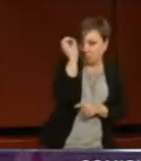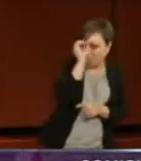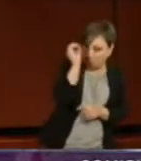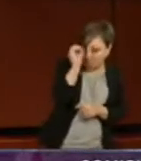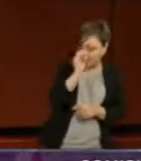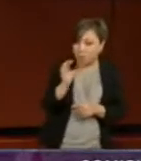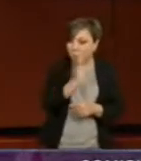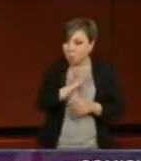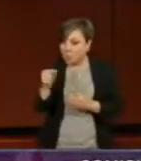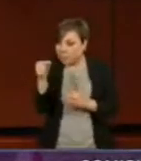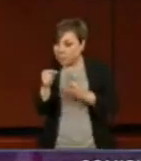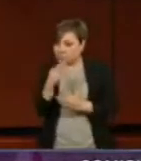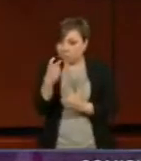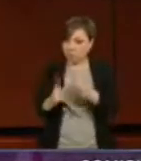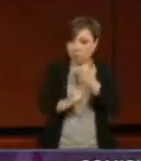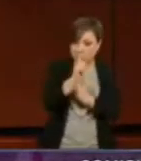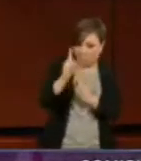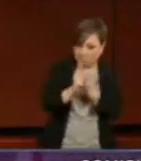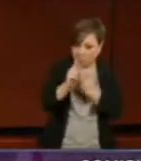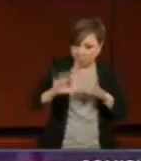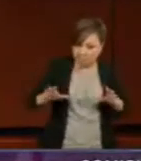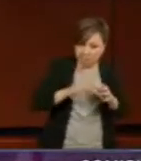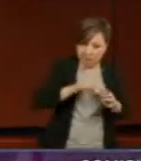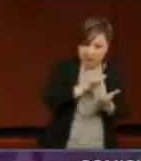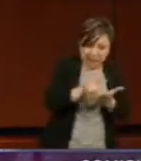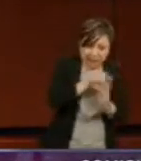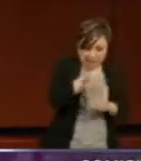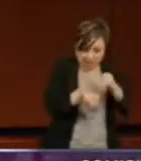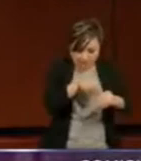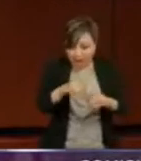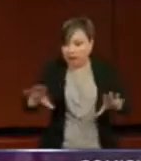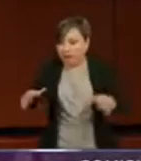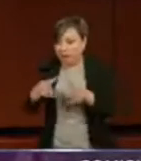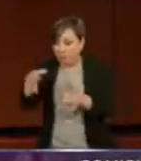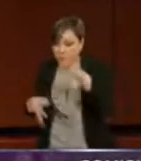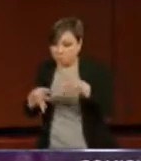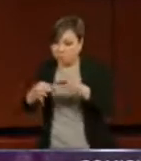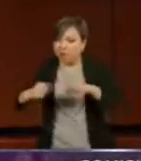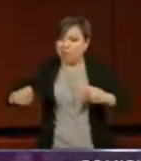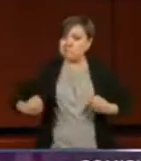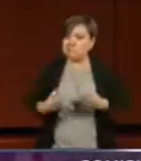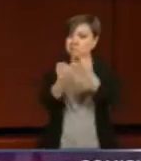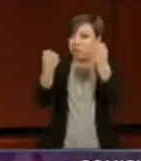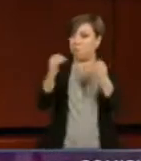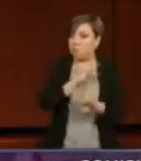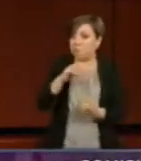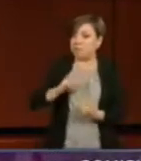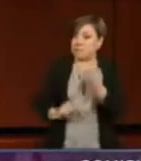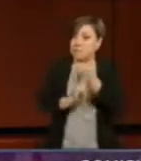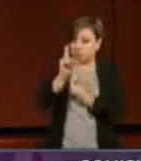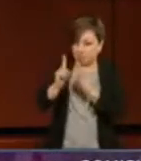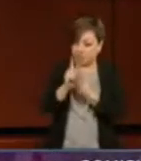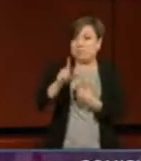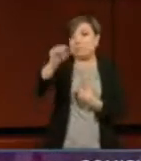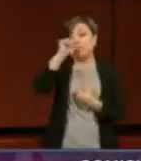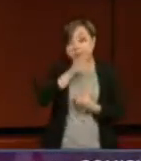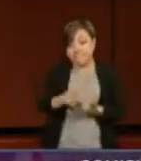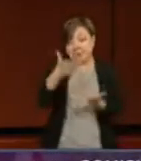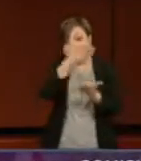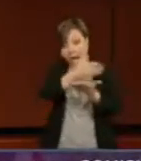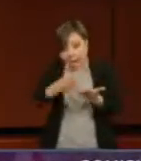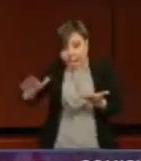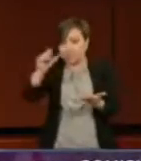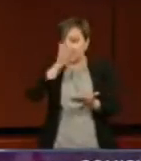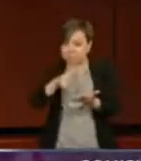y que podría confrontar al Poder Legislativo con el Poder Judicial. Aunado a todo esto, se ha pretendido integrar en